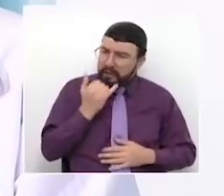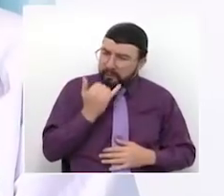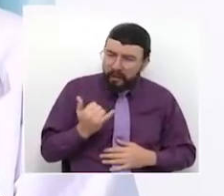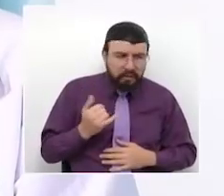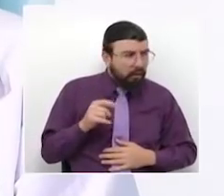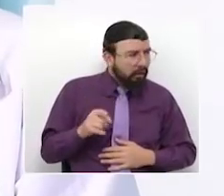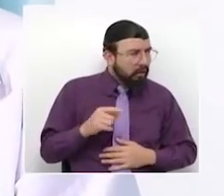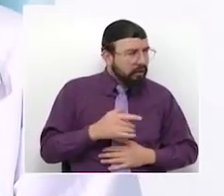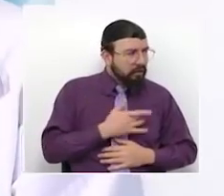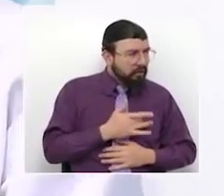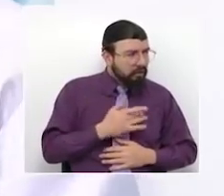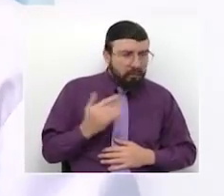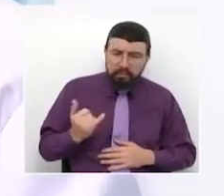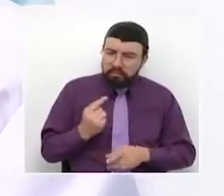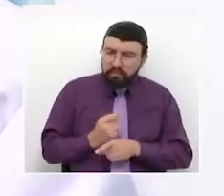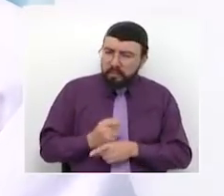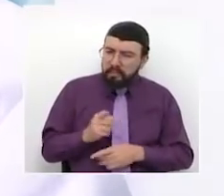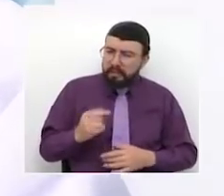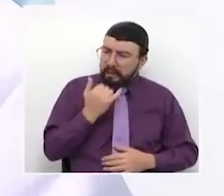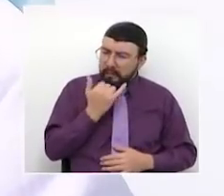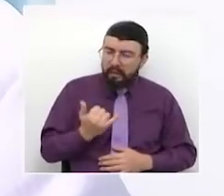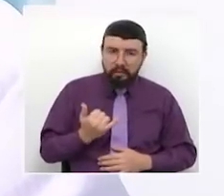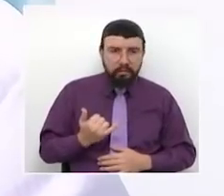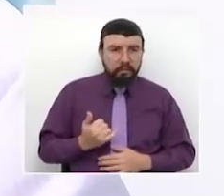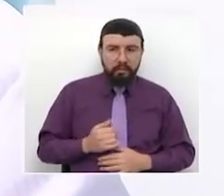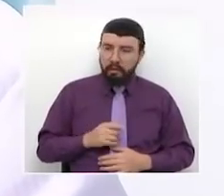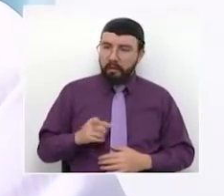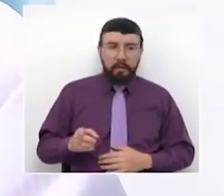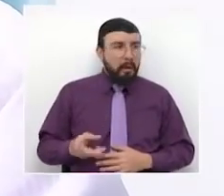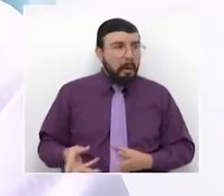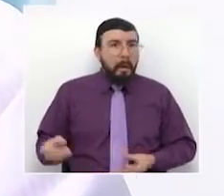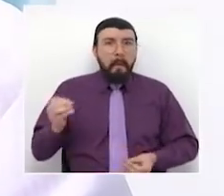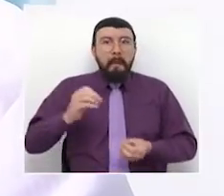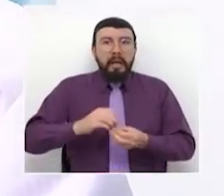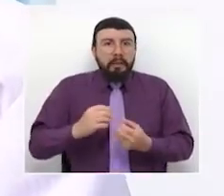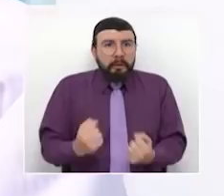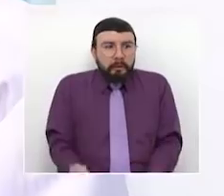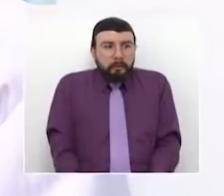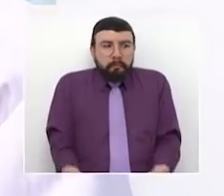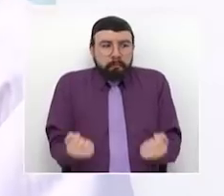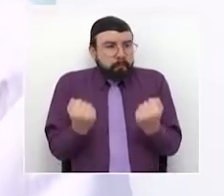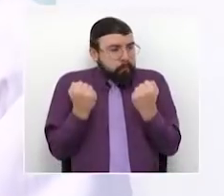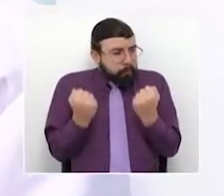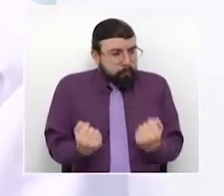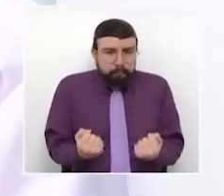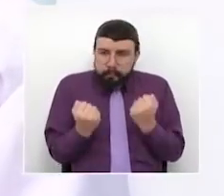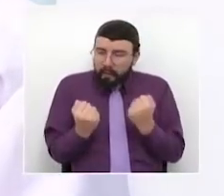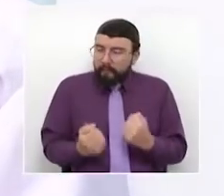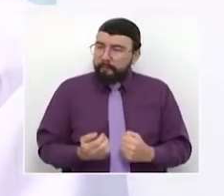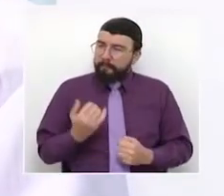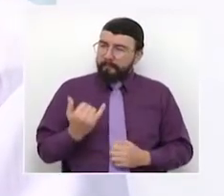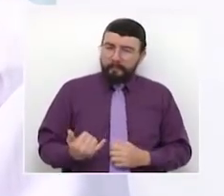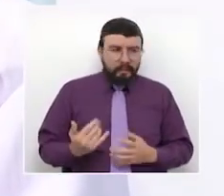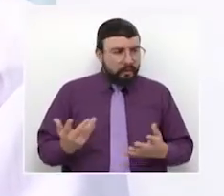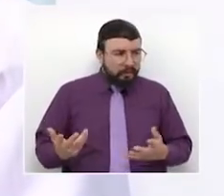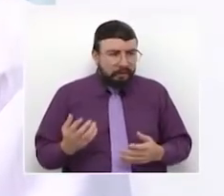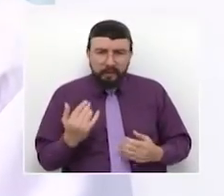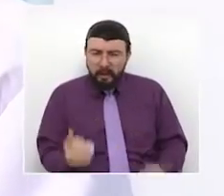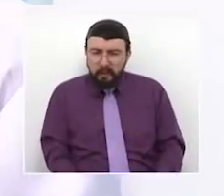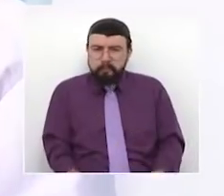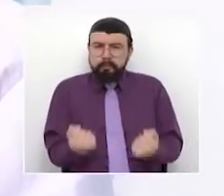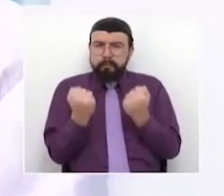en esa sintomatología en la rodilla, porque si yo a él le pongo más peso y este fémur contra esta tibia